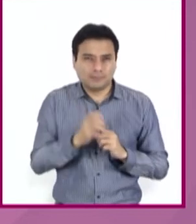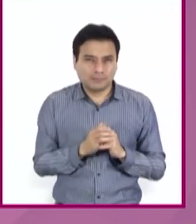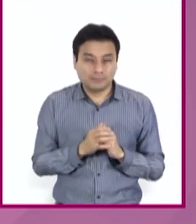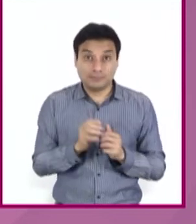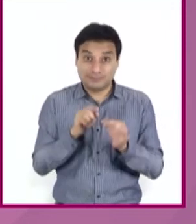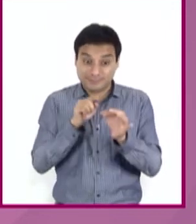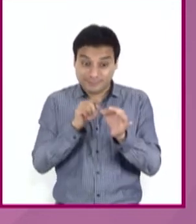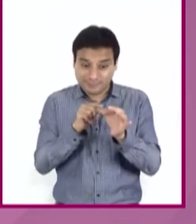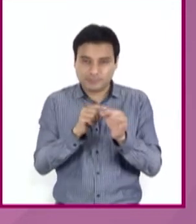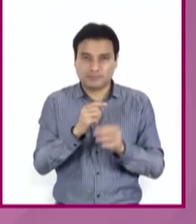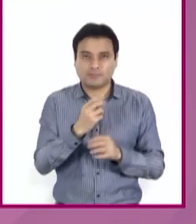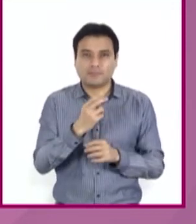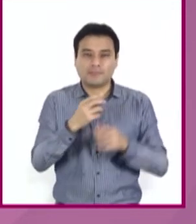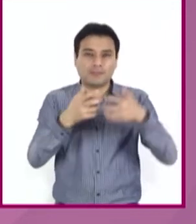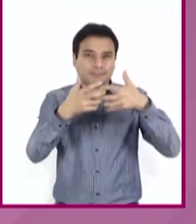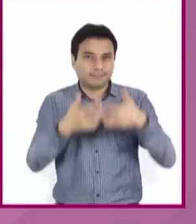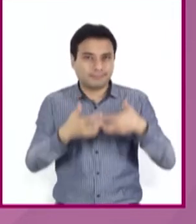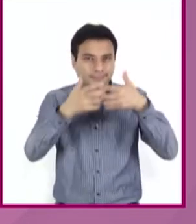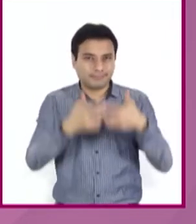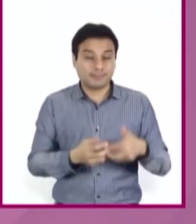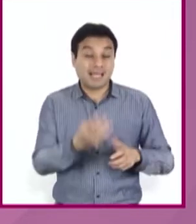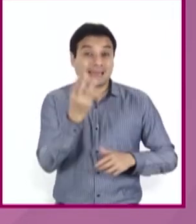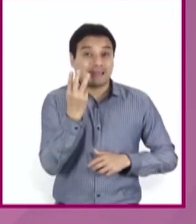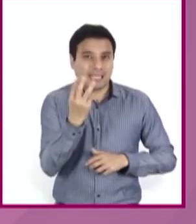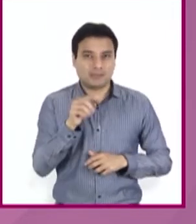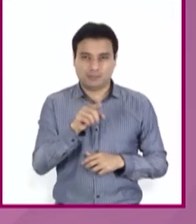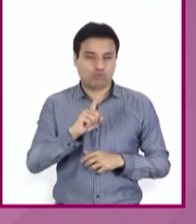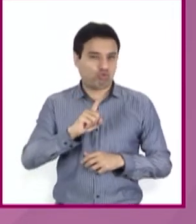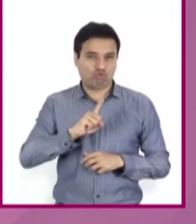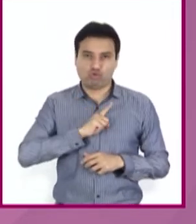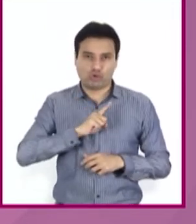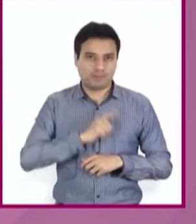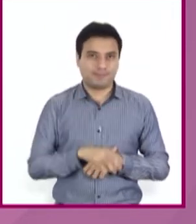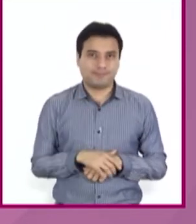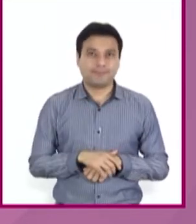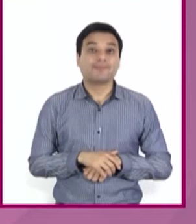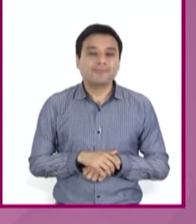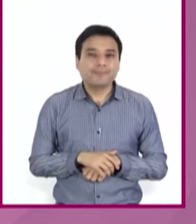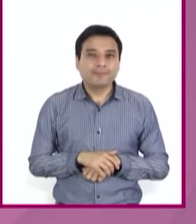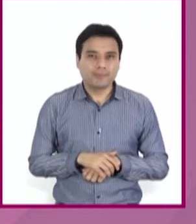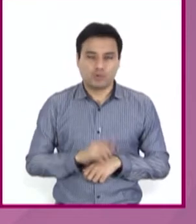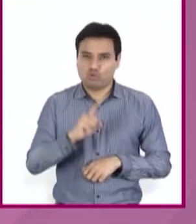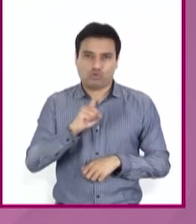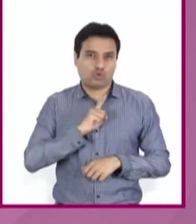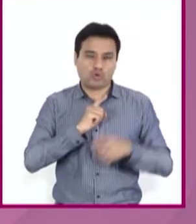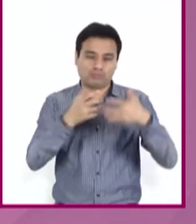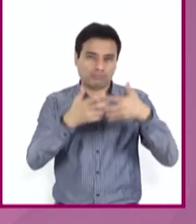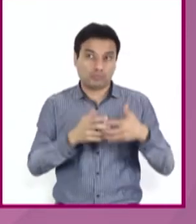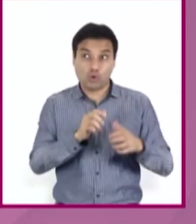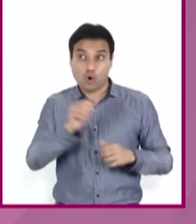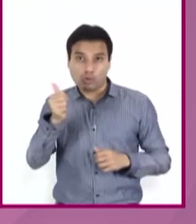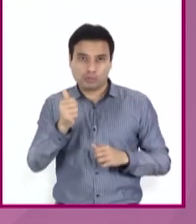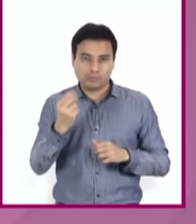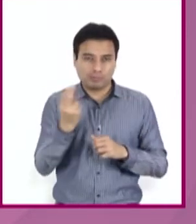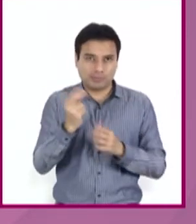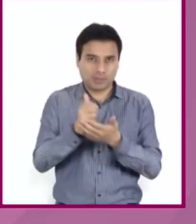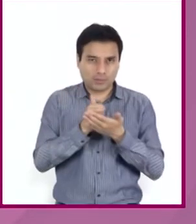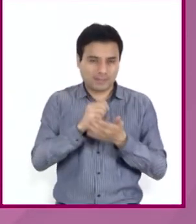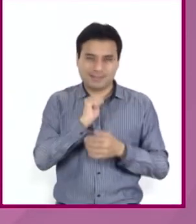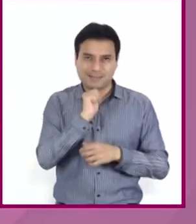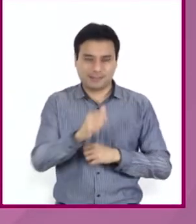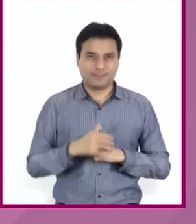cabo esas 3 funciones vitales por sí mismas, es decir, sin necesidad de otro ser vivo.